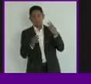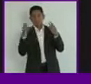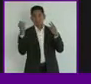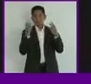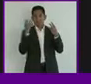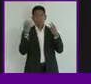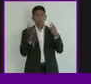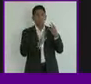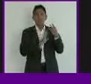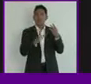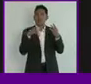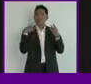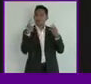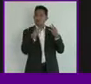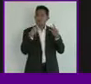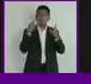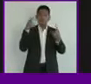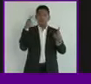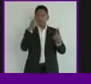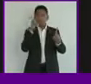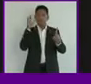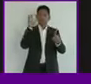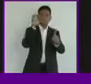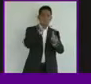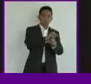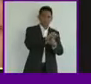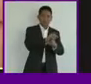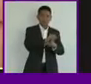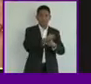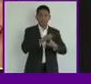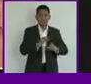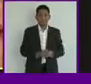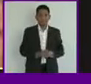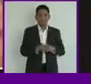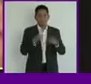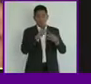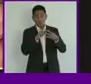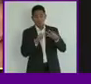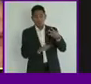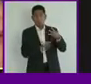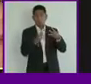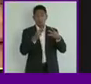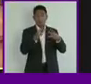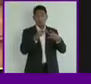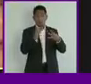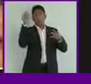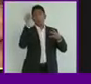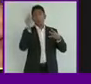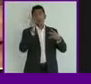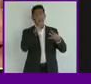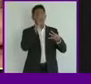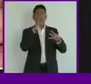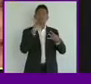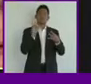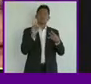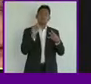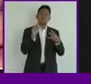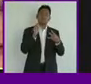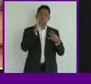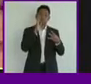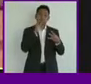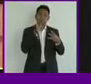su objetivo. Concretamente yo moderé una, no quisiera decir que fue la mejor, ¿no? Porque sería poco empático, poco amable y sería demasiado soberbio, y no